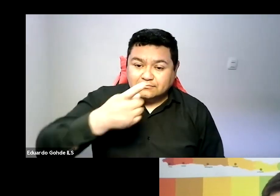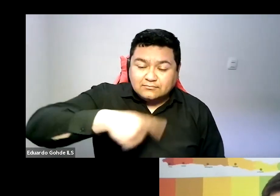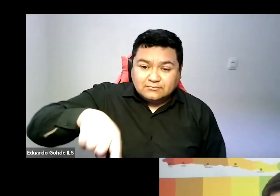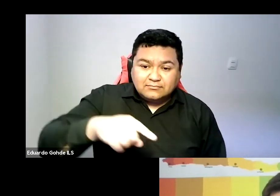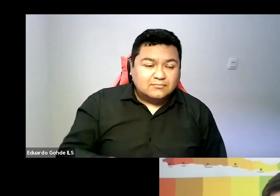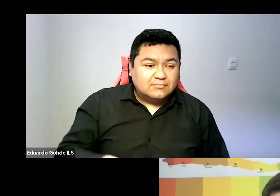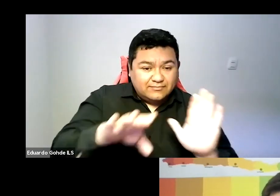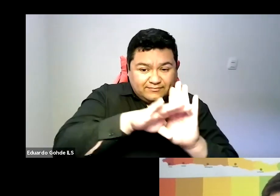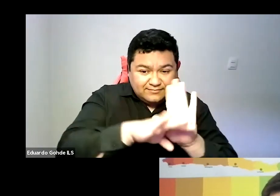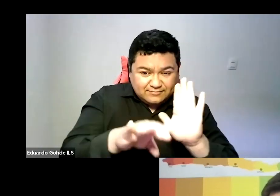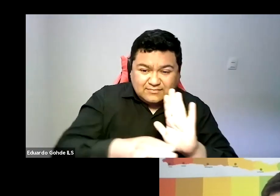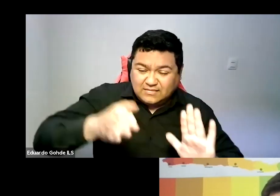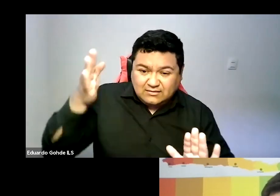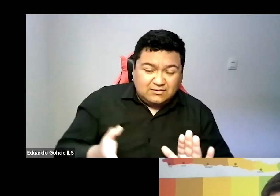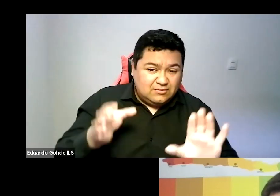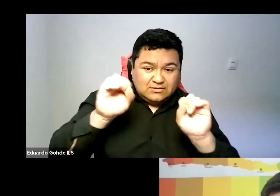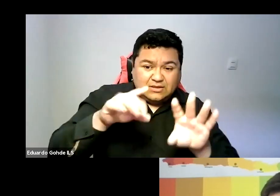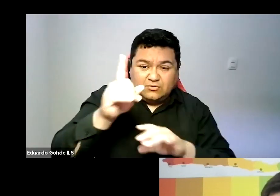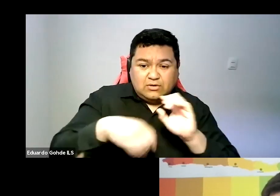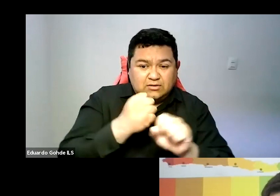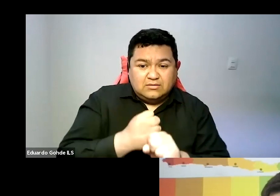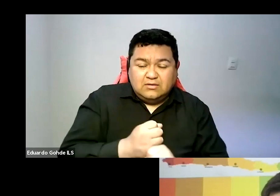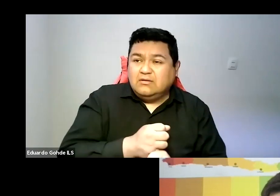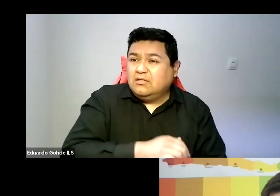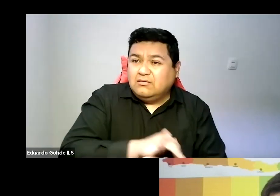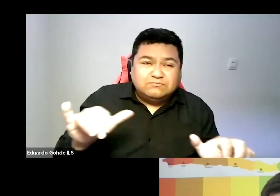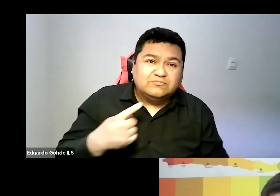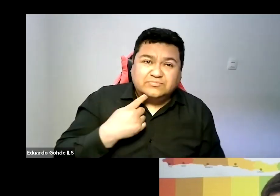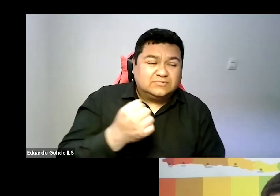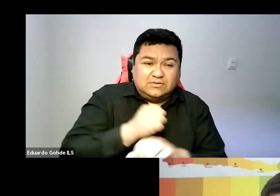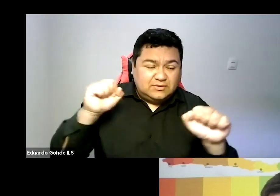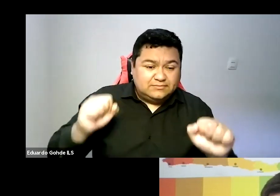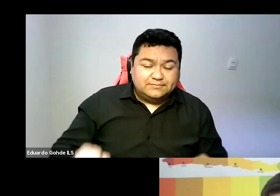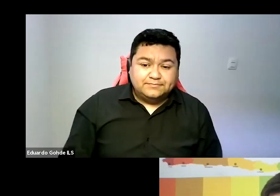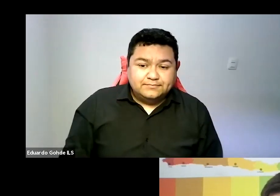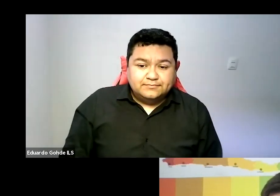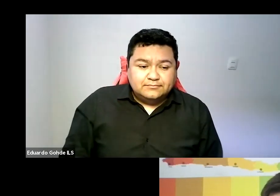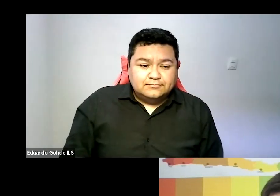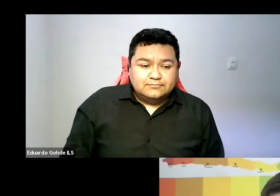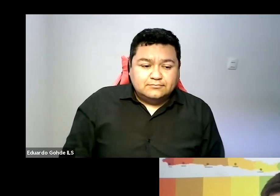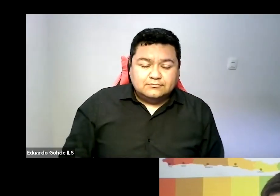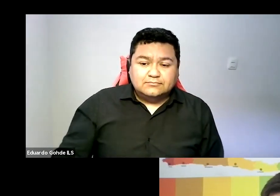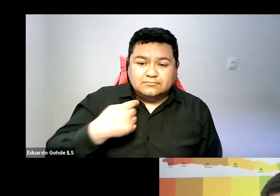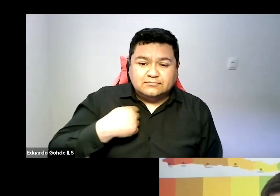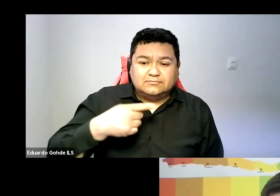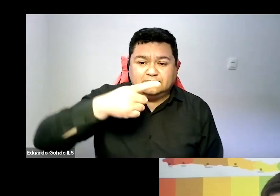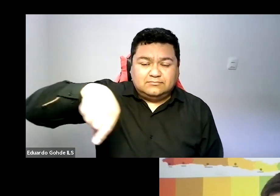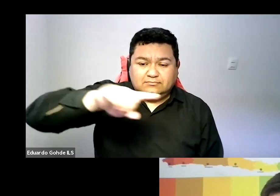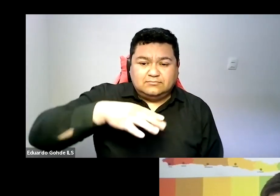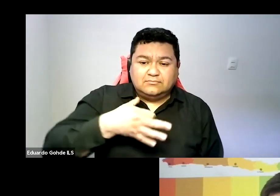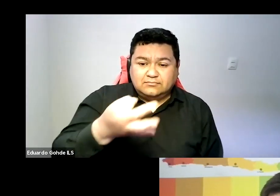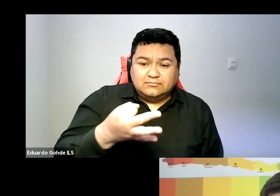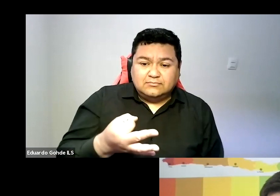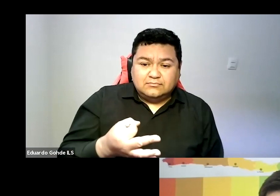por lo que debemos enseñar a lo largo de un año, no nos alcanza, es imposible. Y acá creo que tenemos que ser más rebeldes. Esto lo puedo decir porque